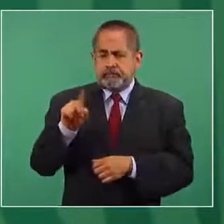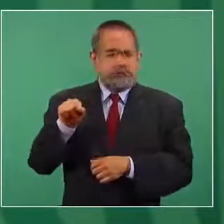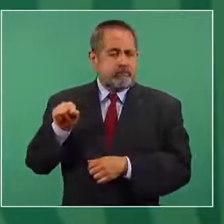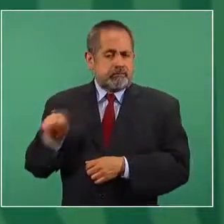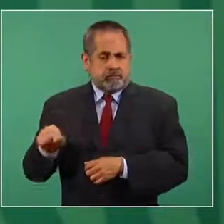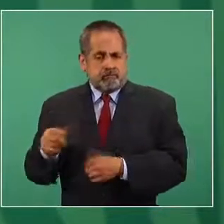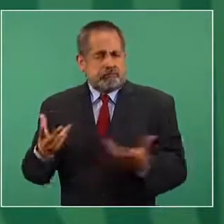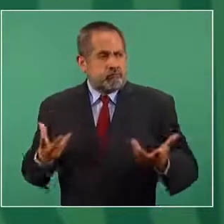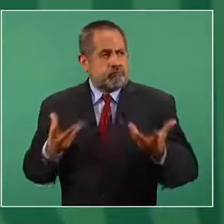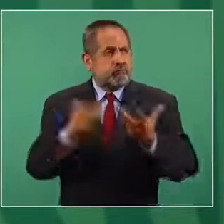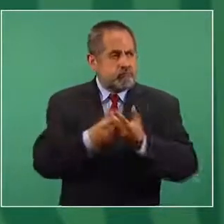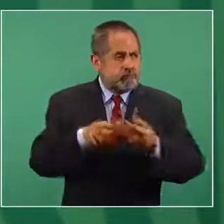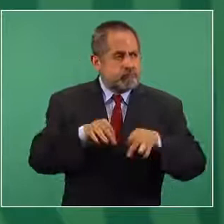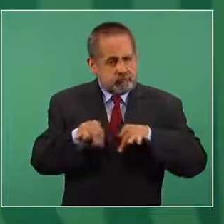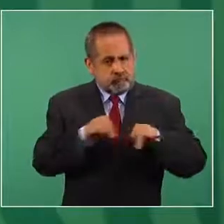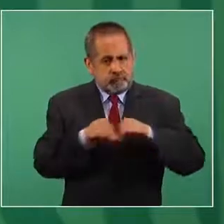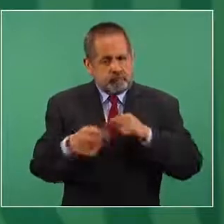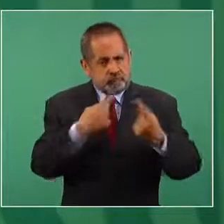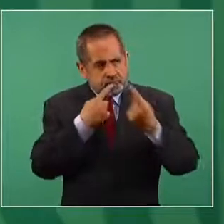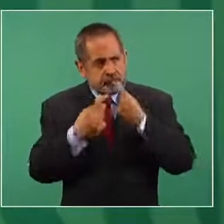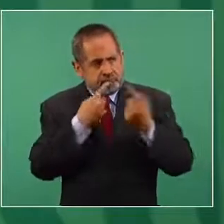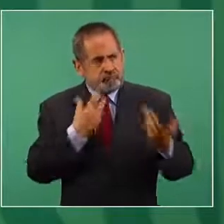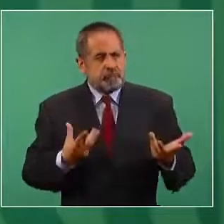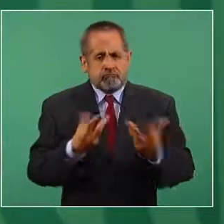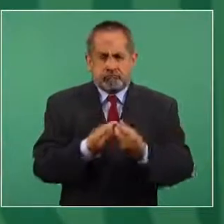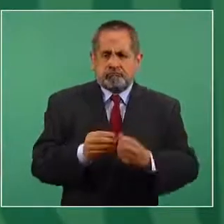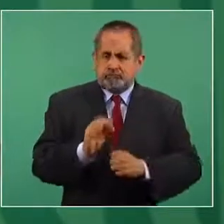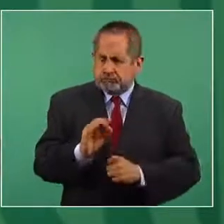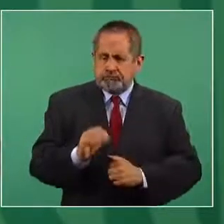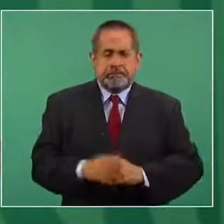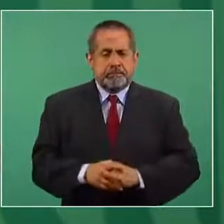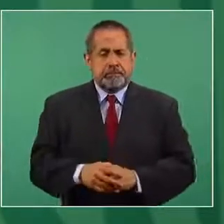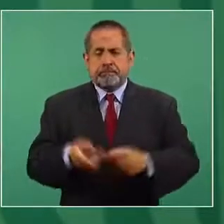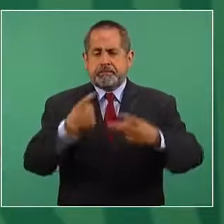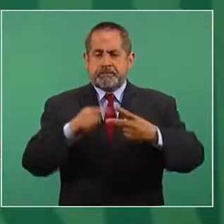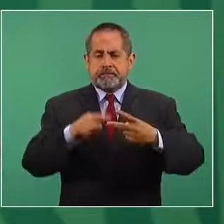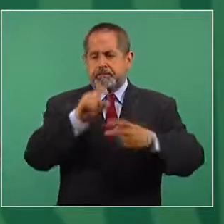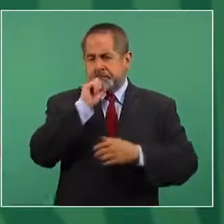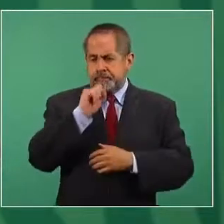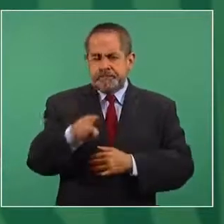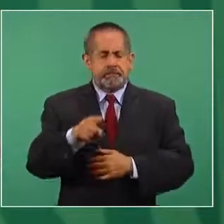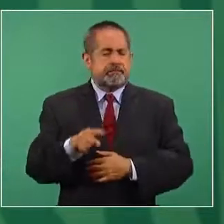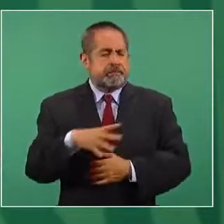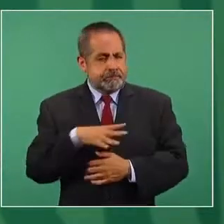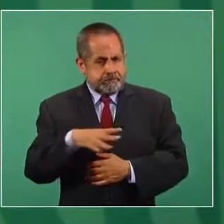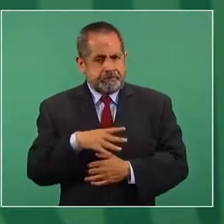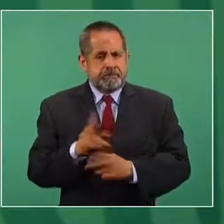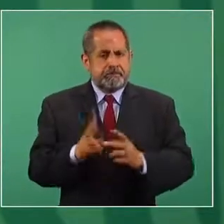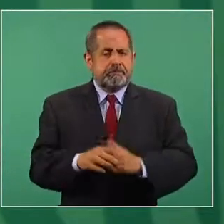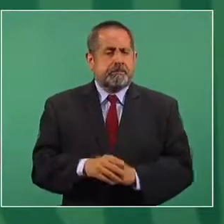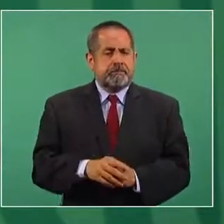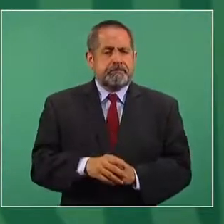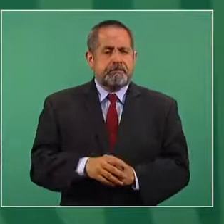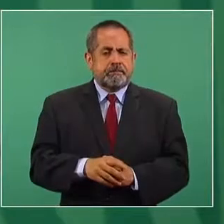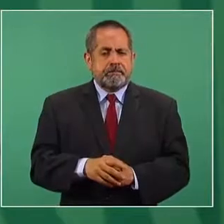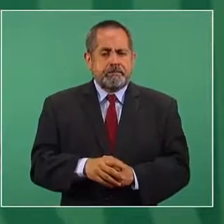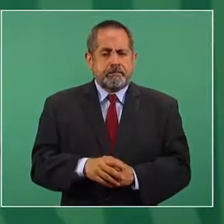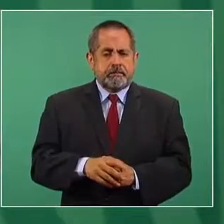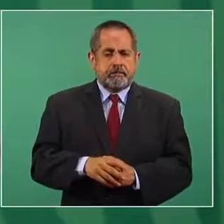a continuar trabajando. Se trató también lo de el